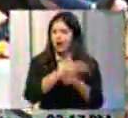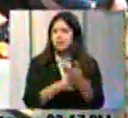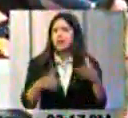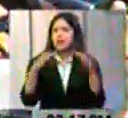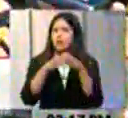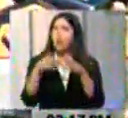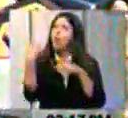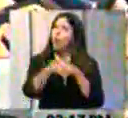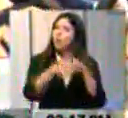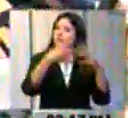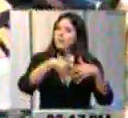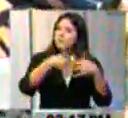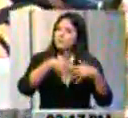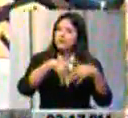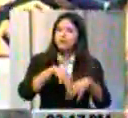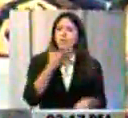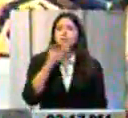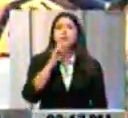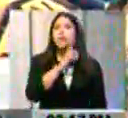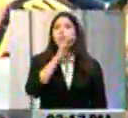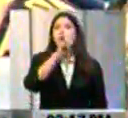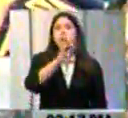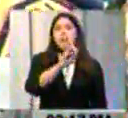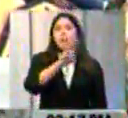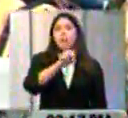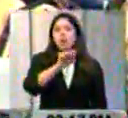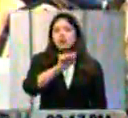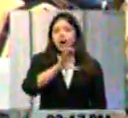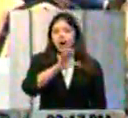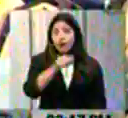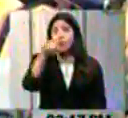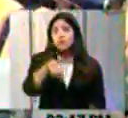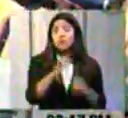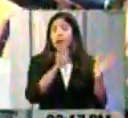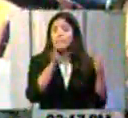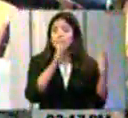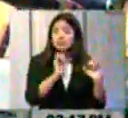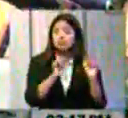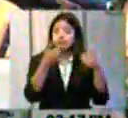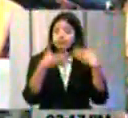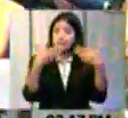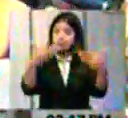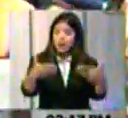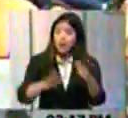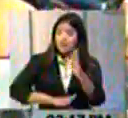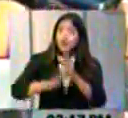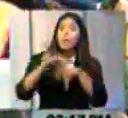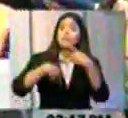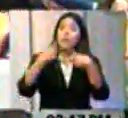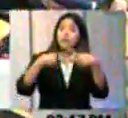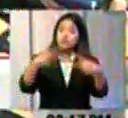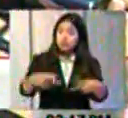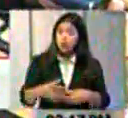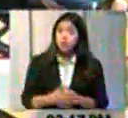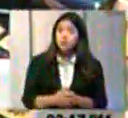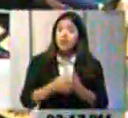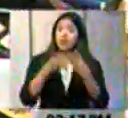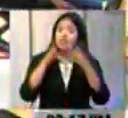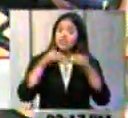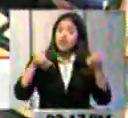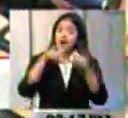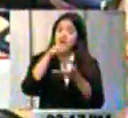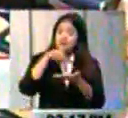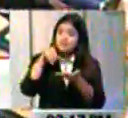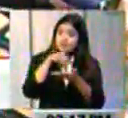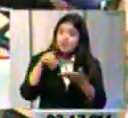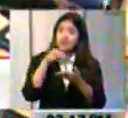empresa Monaca, por ejemplo. En este mes de marzo va a incorporar y va a aumentar su capacidad de producción de harina productiva, de